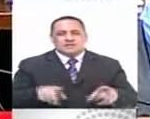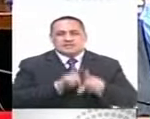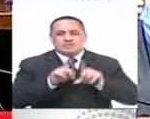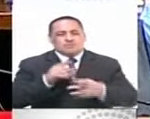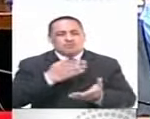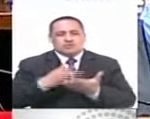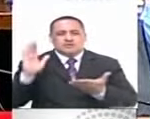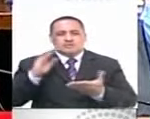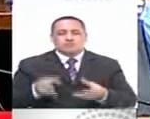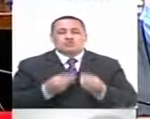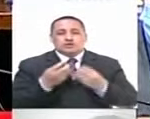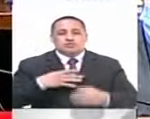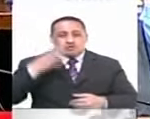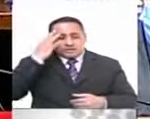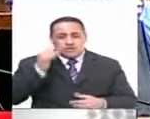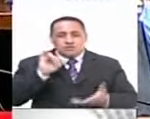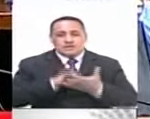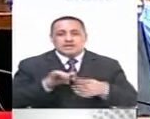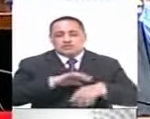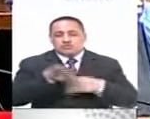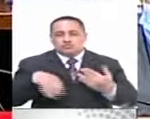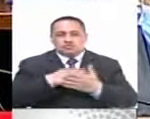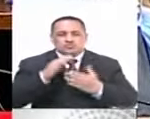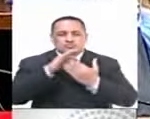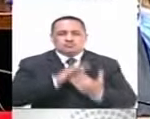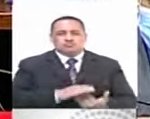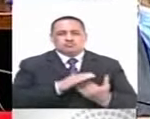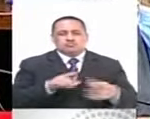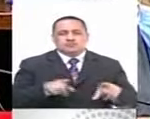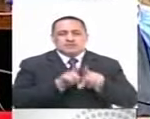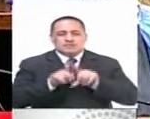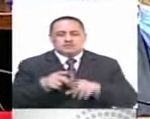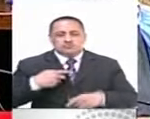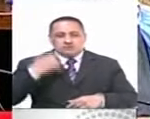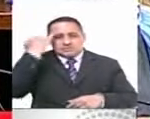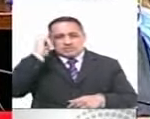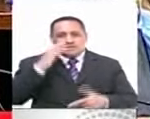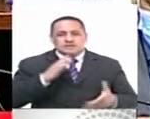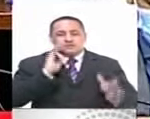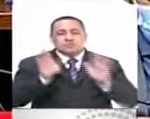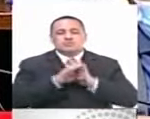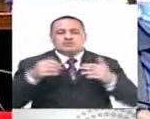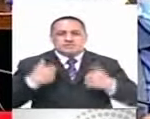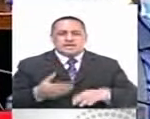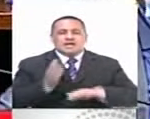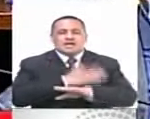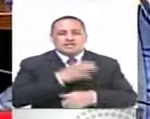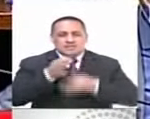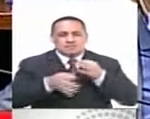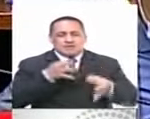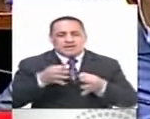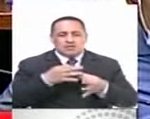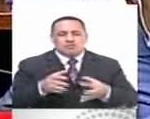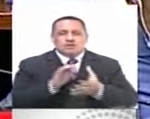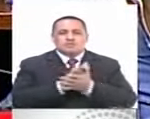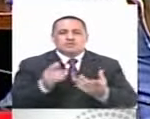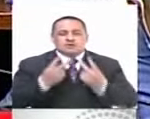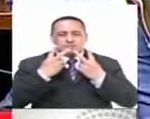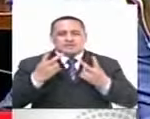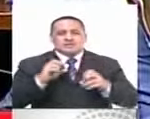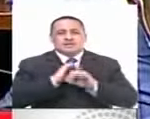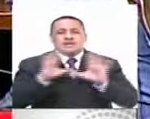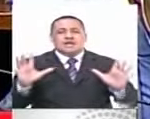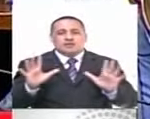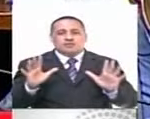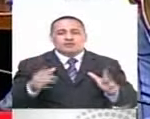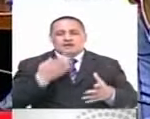costado, porque creo que eso es lo que los está dominando, la ideología. Ya lo ha dicho otro colega. Nosotros somos claros,